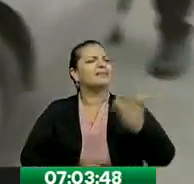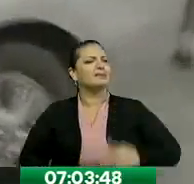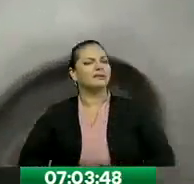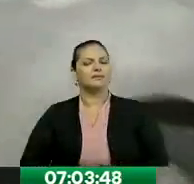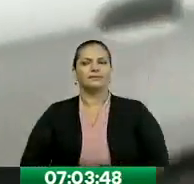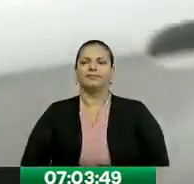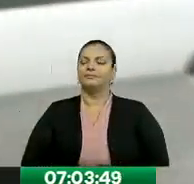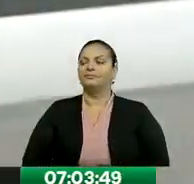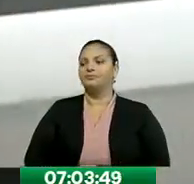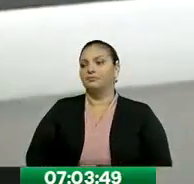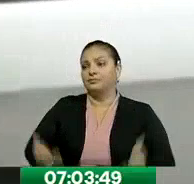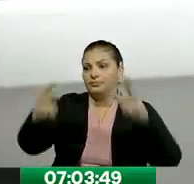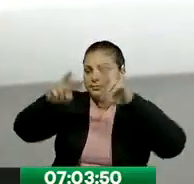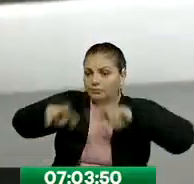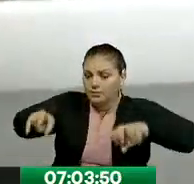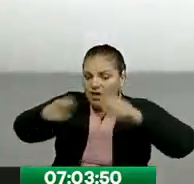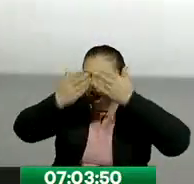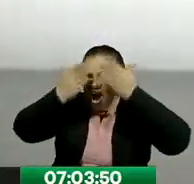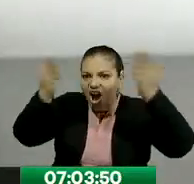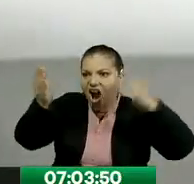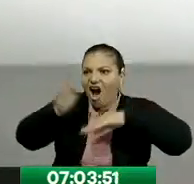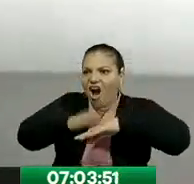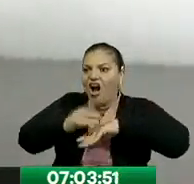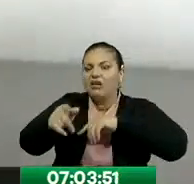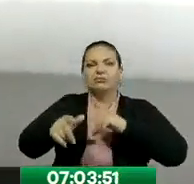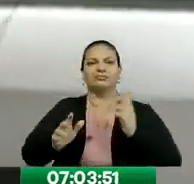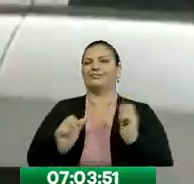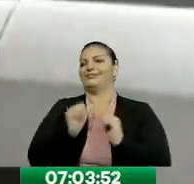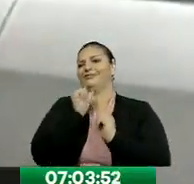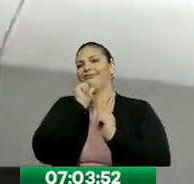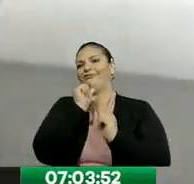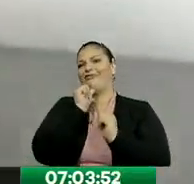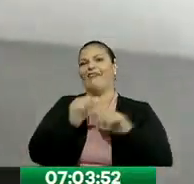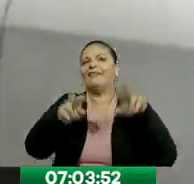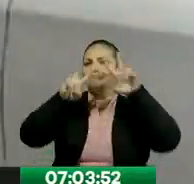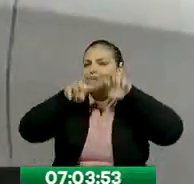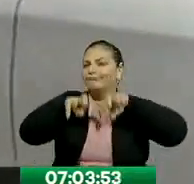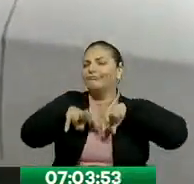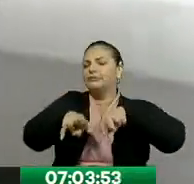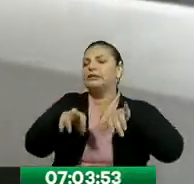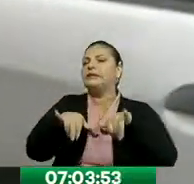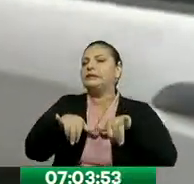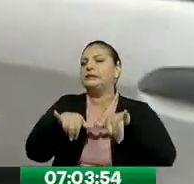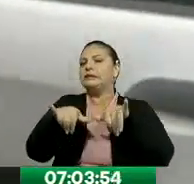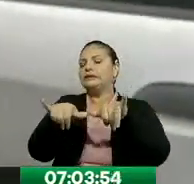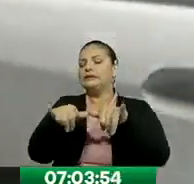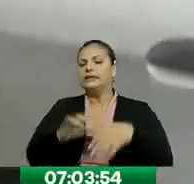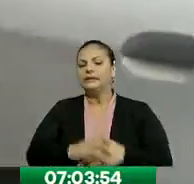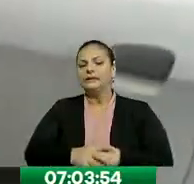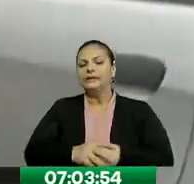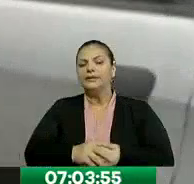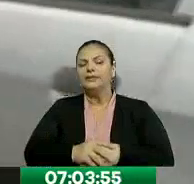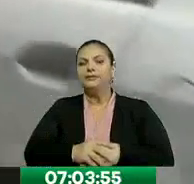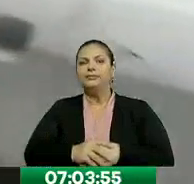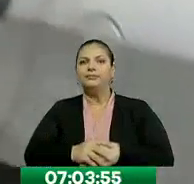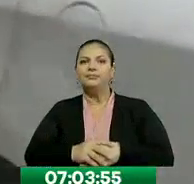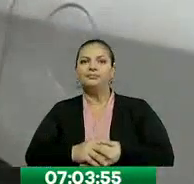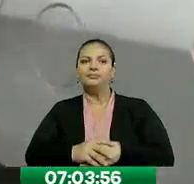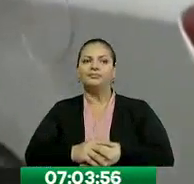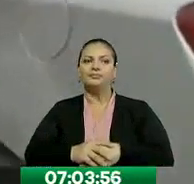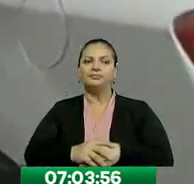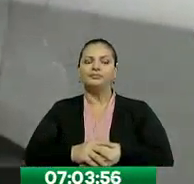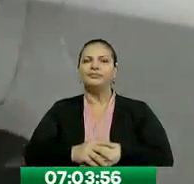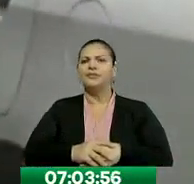ciencia cierta no podemos determinar, las investigaciones nos darán el resultado respectivo de qué se trate. Efectivamente hay